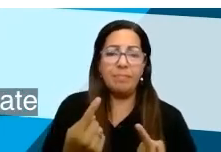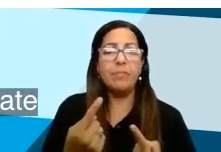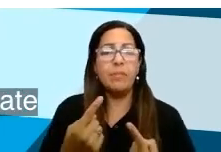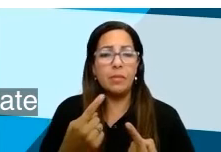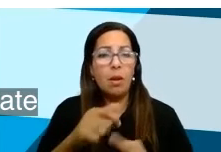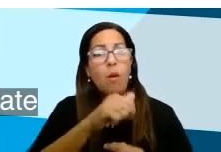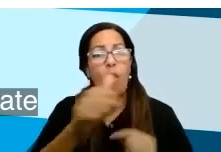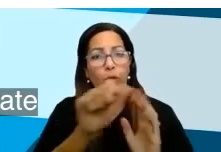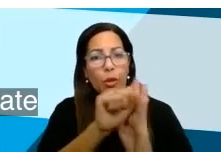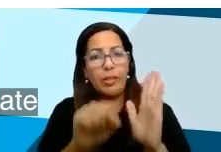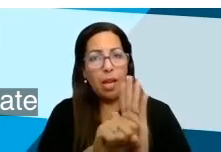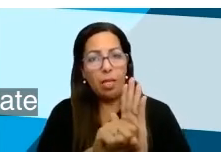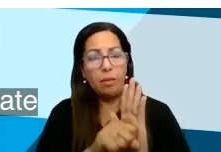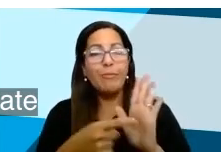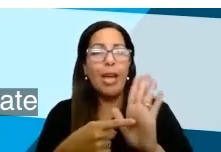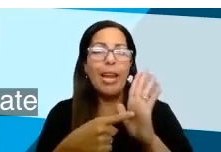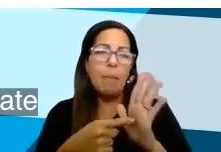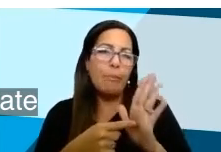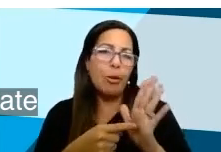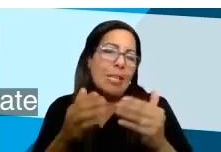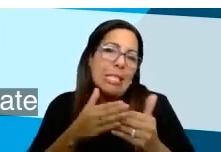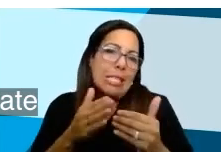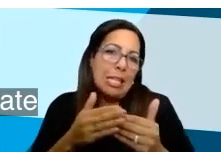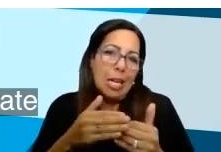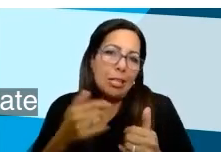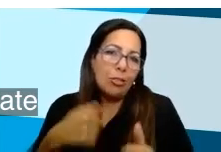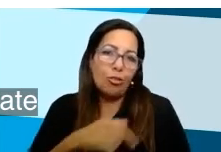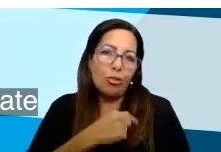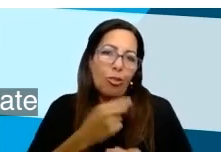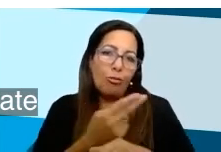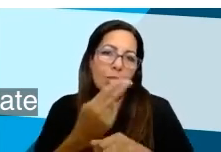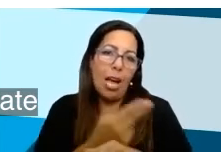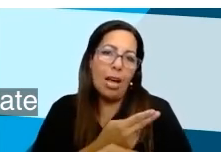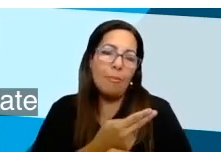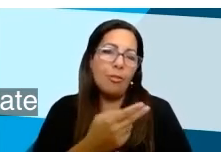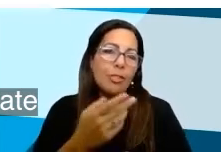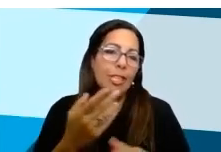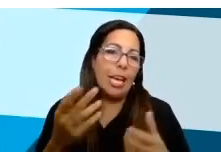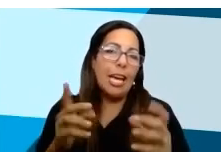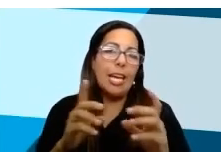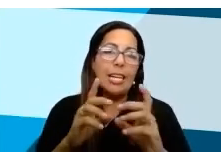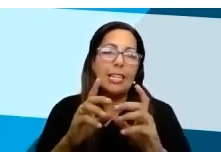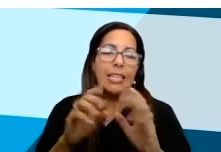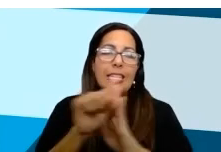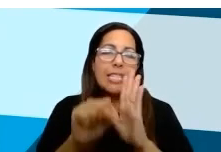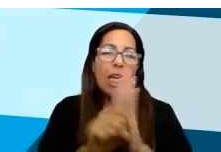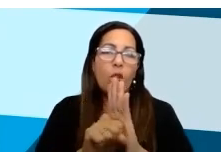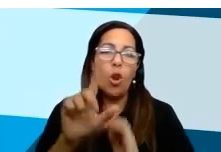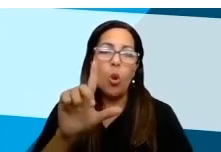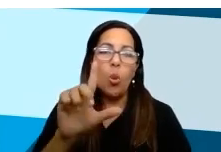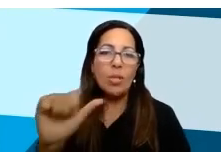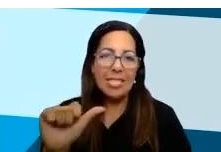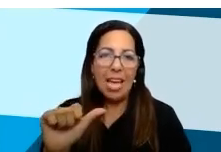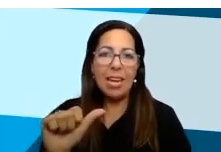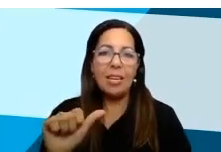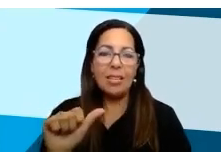otros estados. El ejemplo más cerca que tiene el Departamento de la Vivienda o Puerto Rico es el del estado de Luisiana para el tiempo de